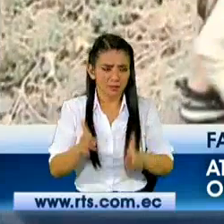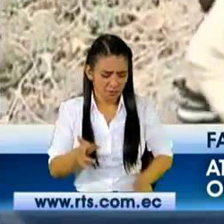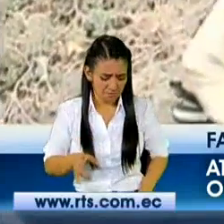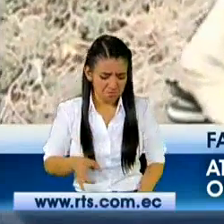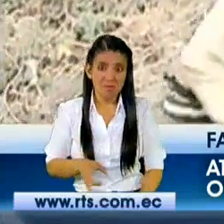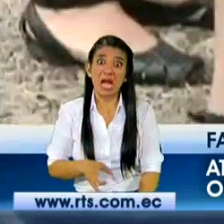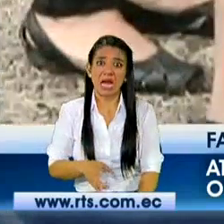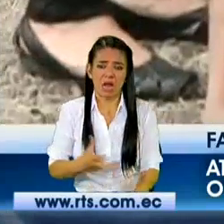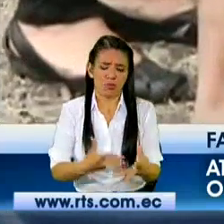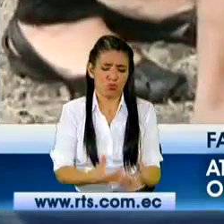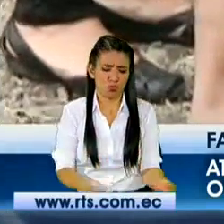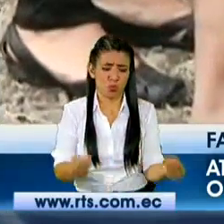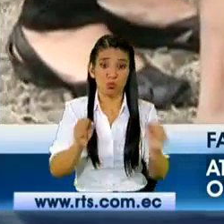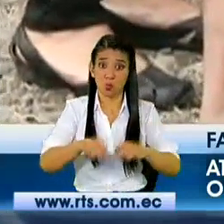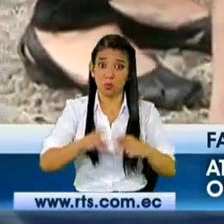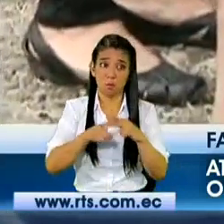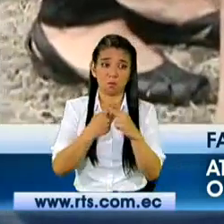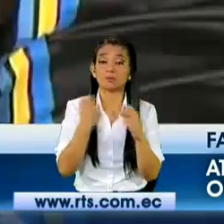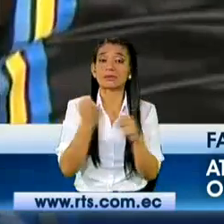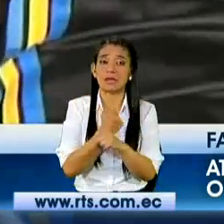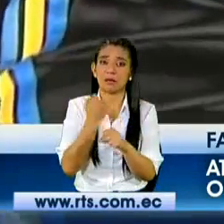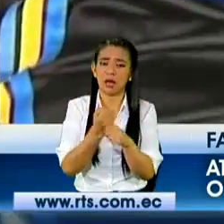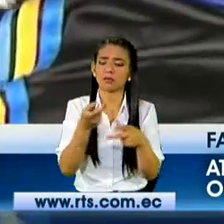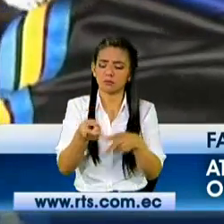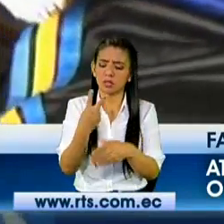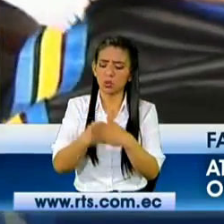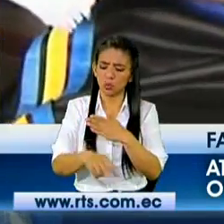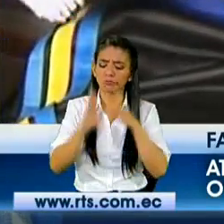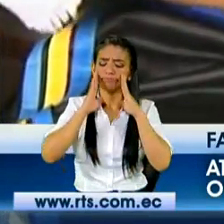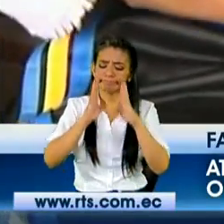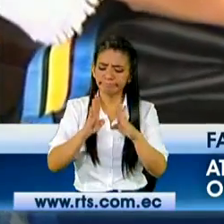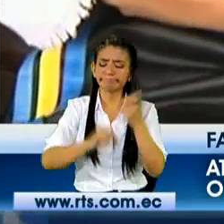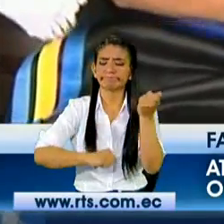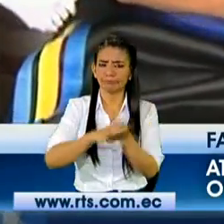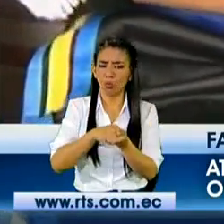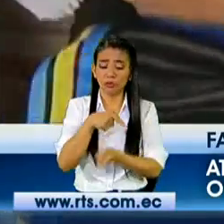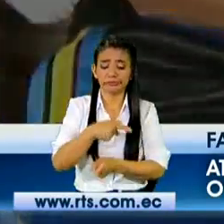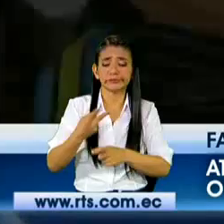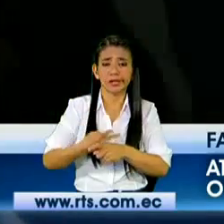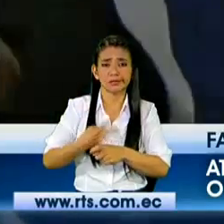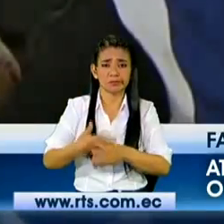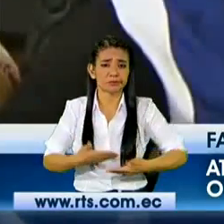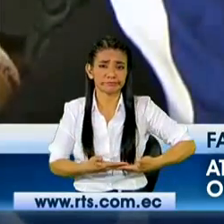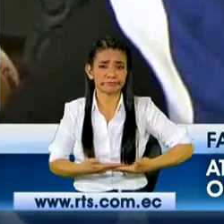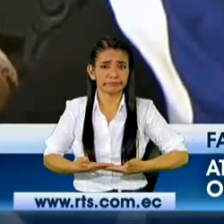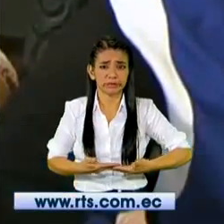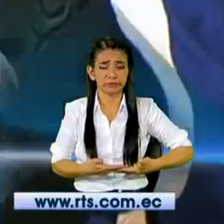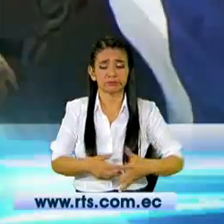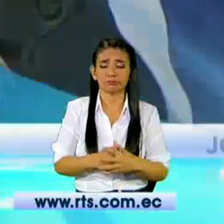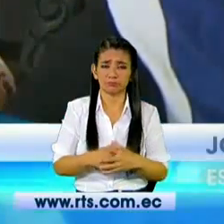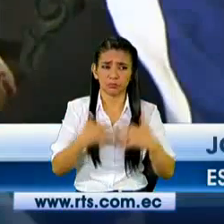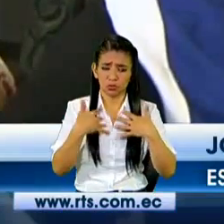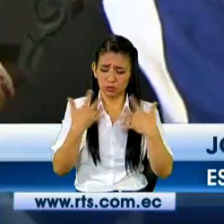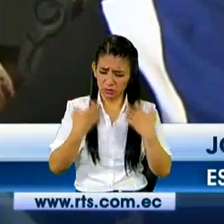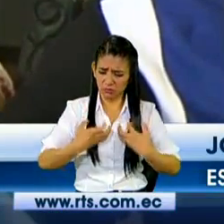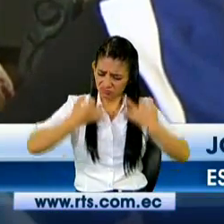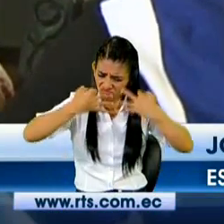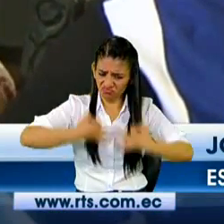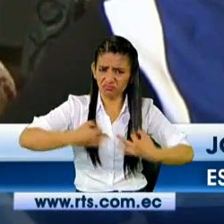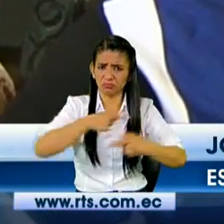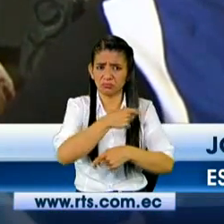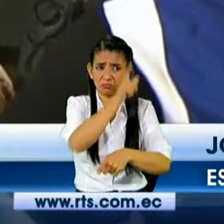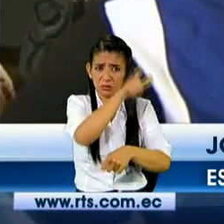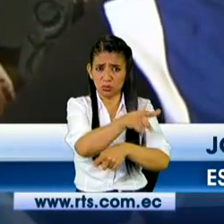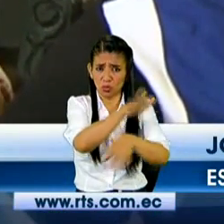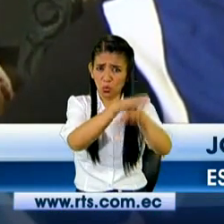sus piernas para poder trabajar y sacar adelante a la pequeña de 3 meses de nacida. Quiero que se haga justicia,